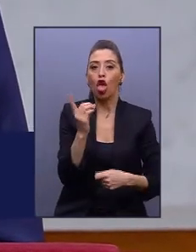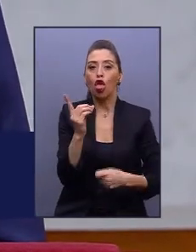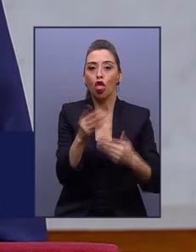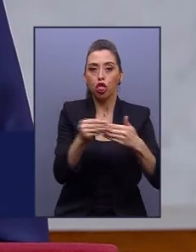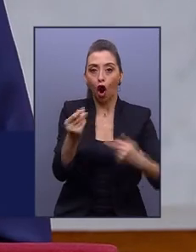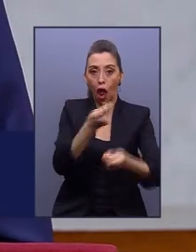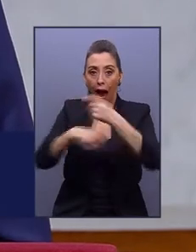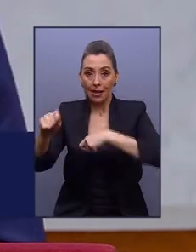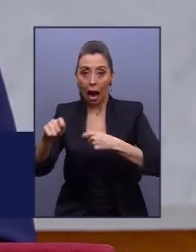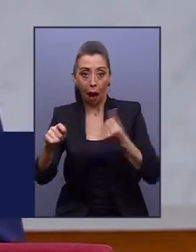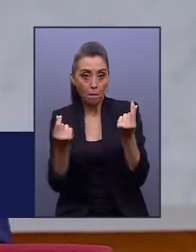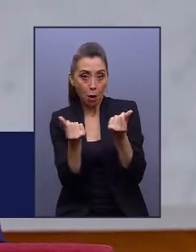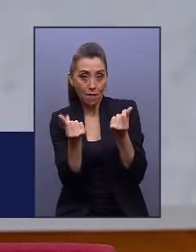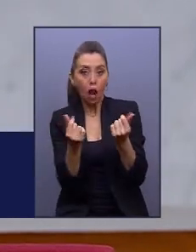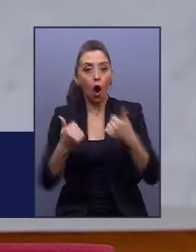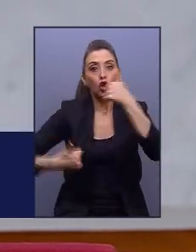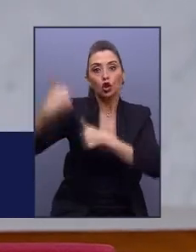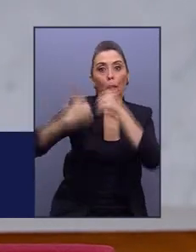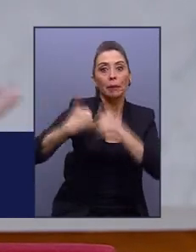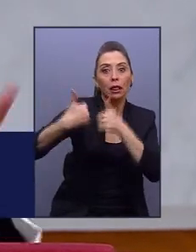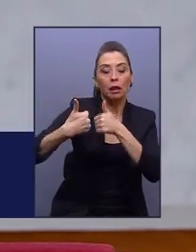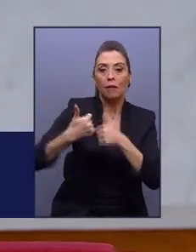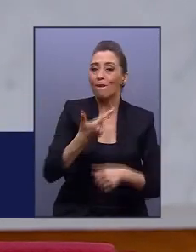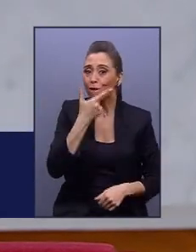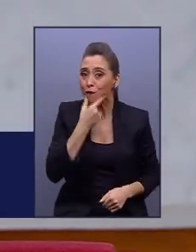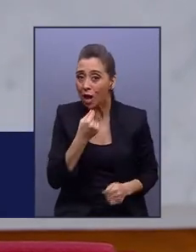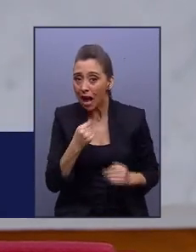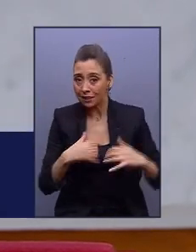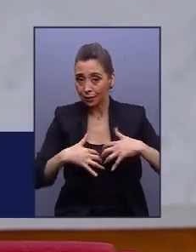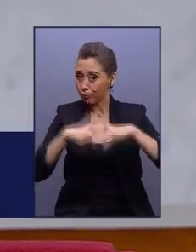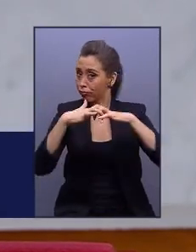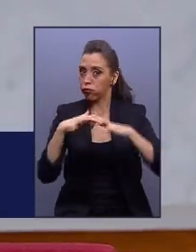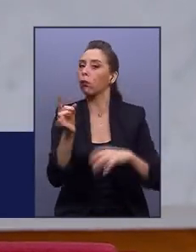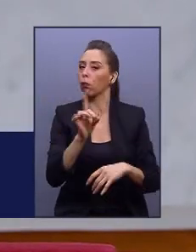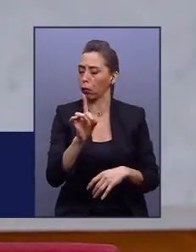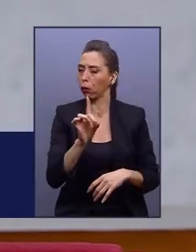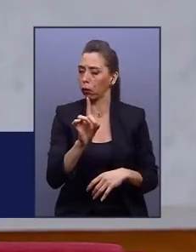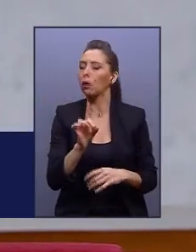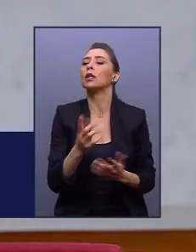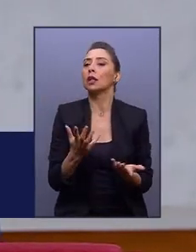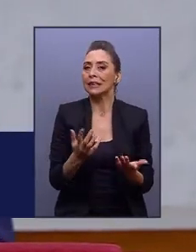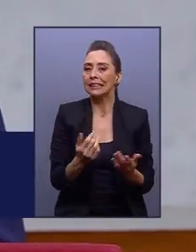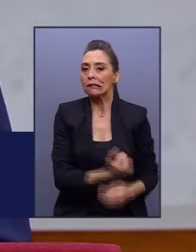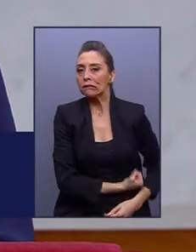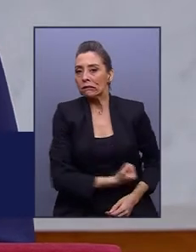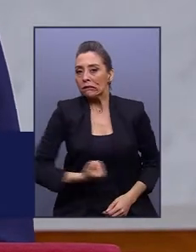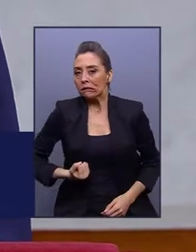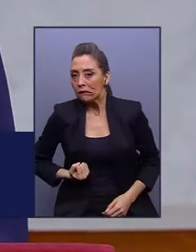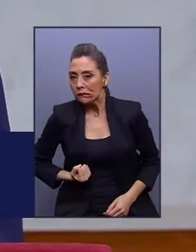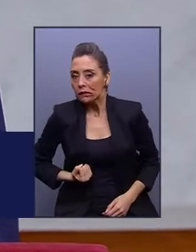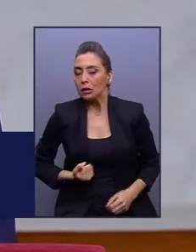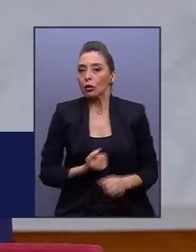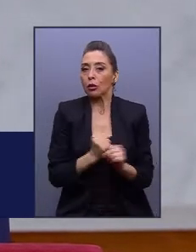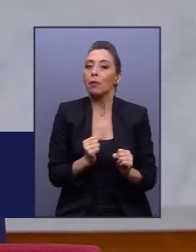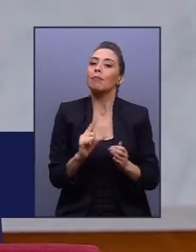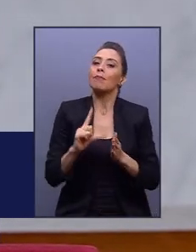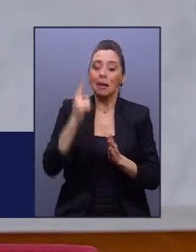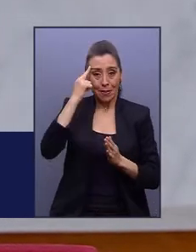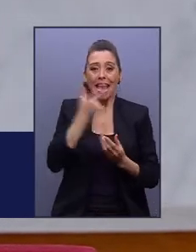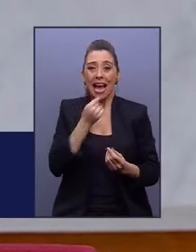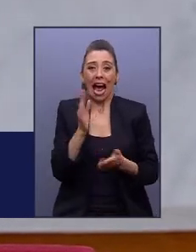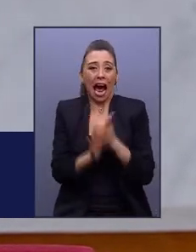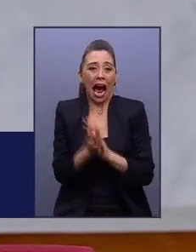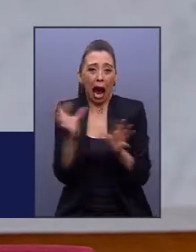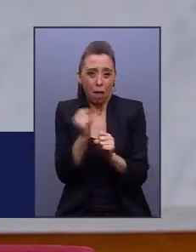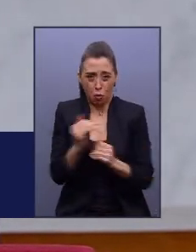competitivo. No ha sido fácil avanzar en esta consolidación. Ha implicado restricciones y avanzar más lento de lo que